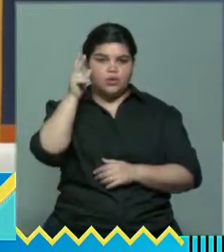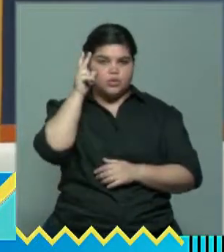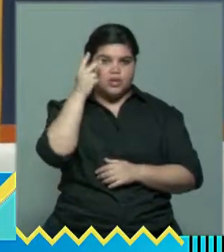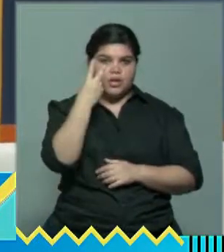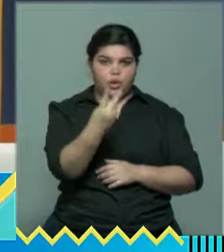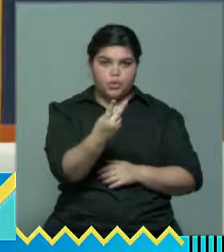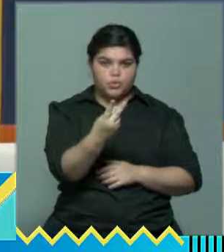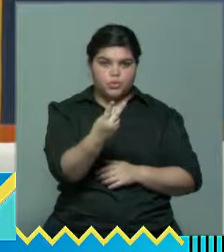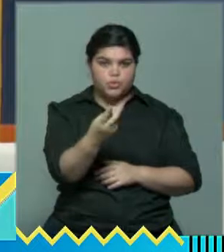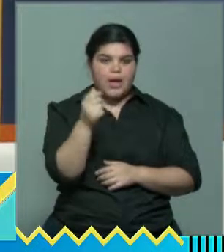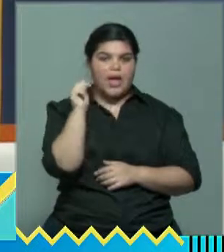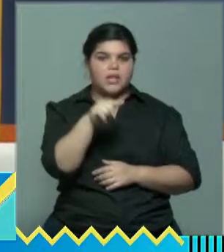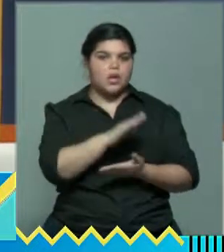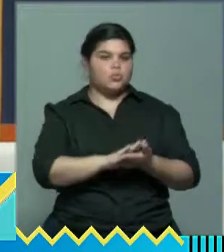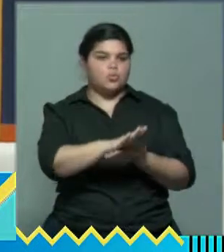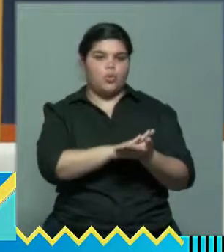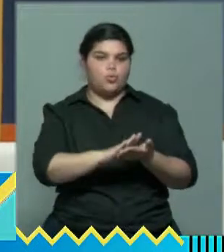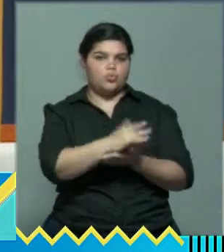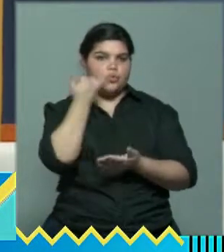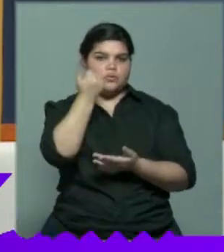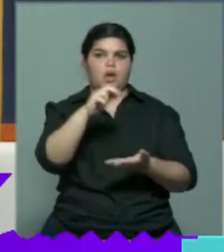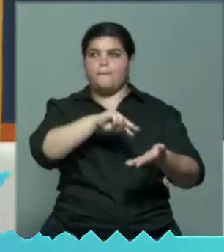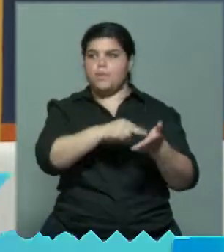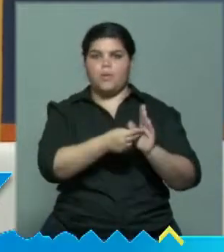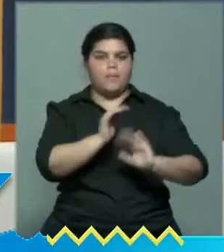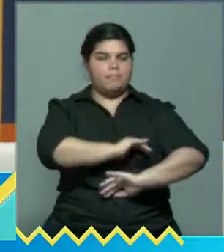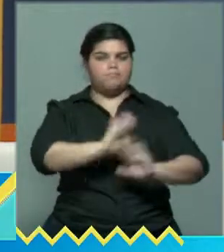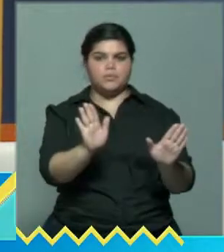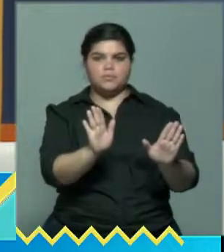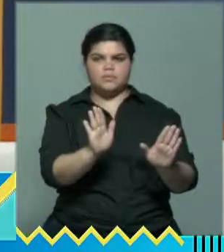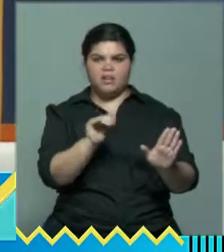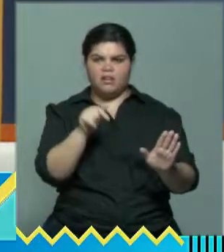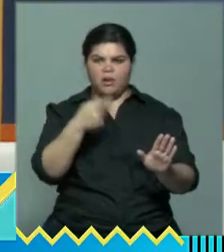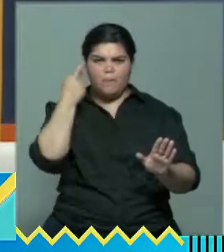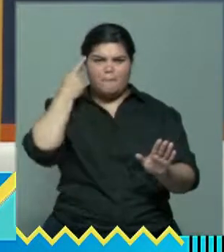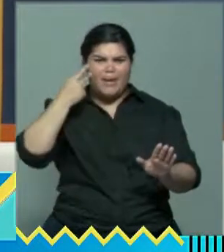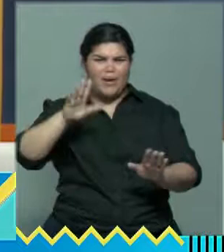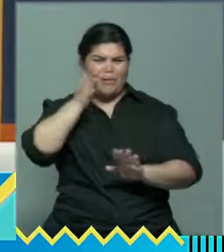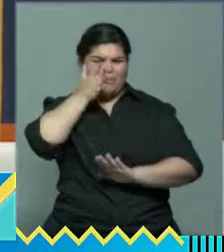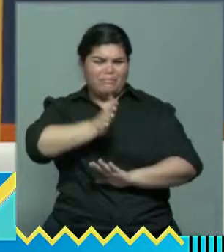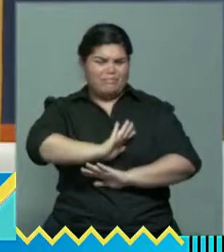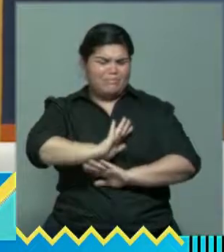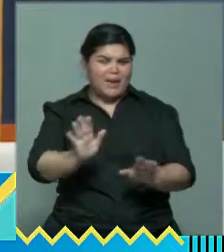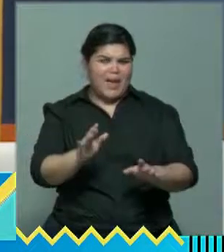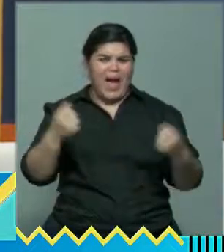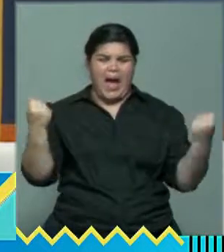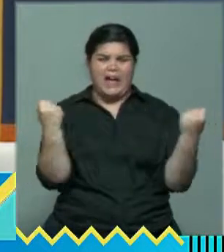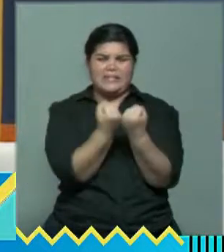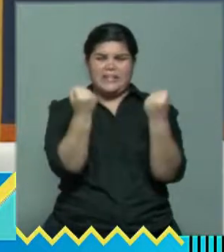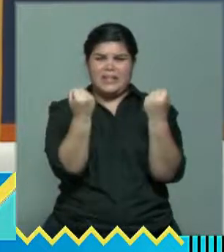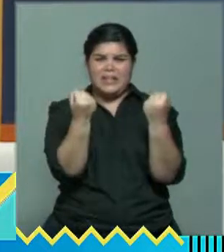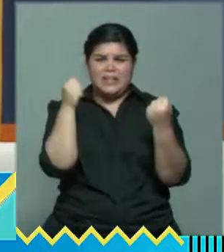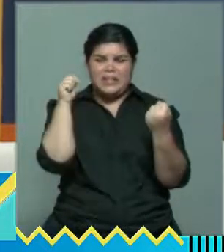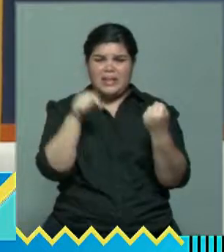que eso resolvía los problemas y se fueron incrementando. Es decir, hoy la mayor cantidad de accidentología que ha crecido en